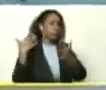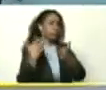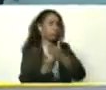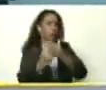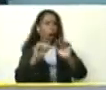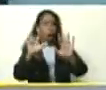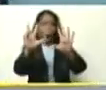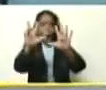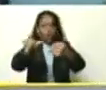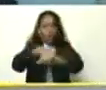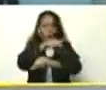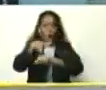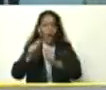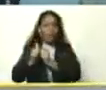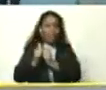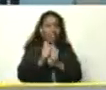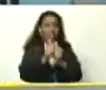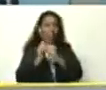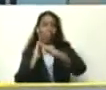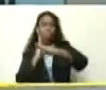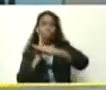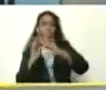8 horas ininterrumpidos.